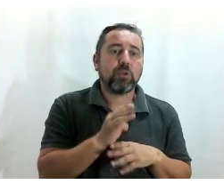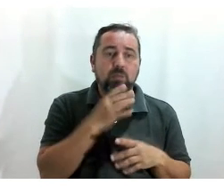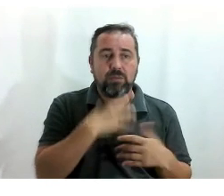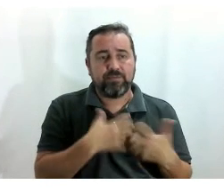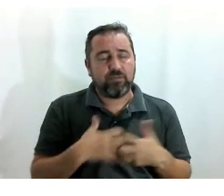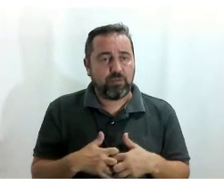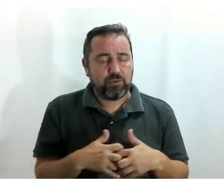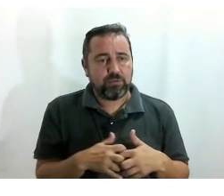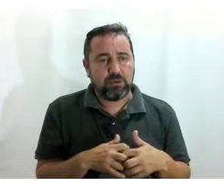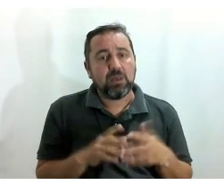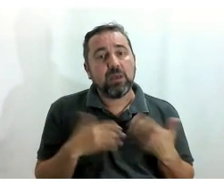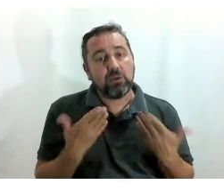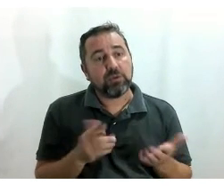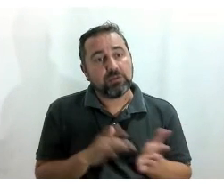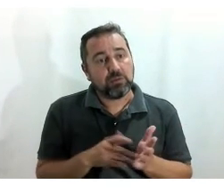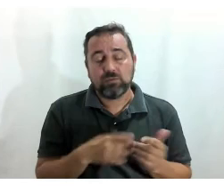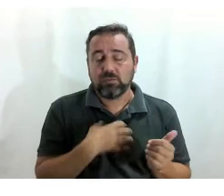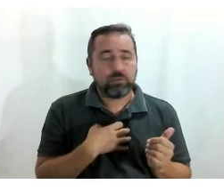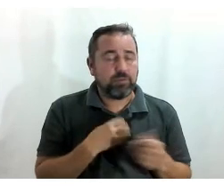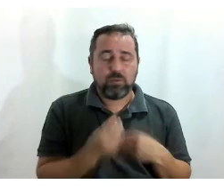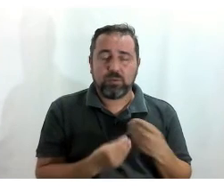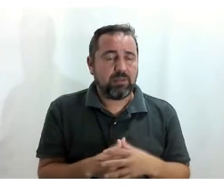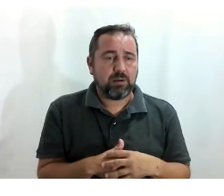la función, en este caso no se pueden utilizar.